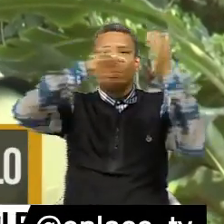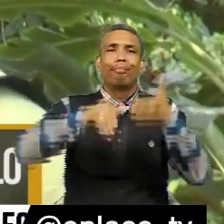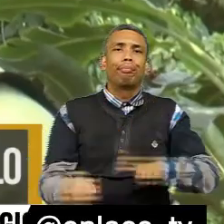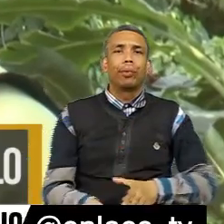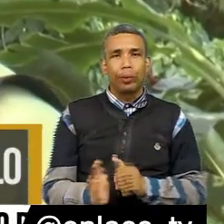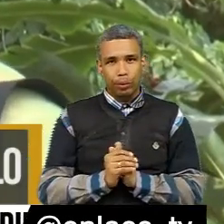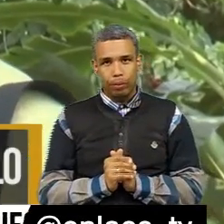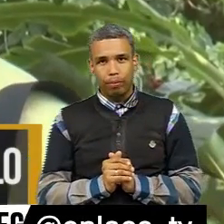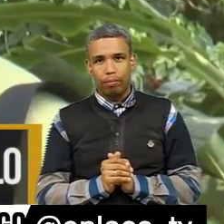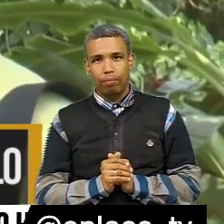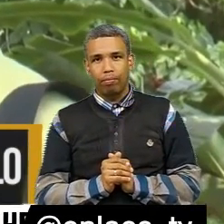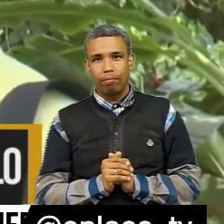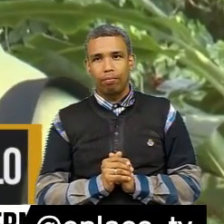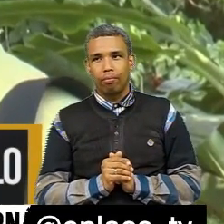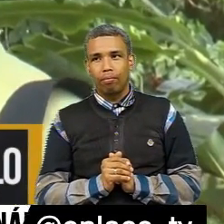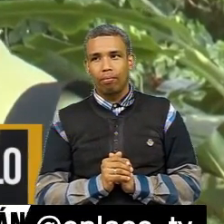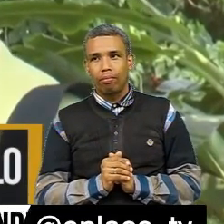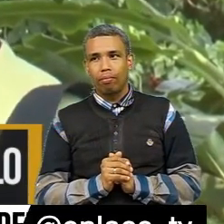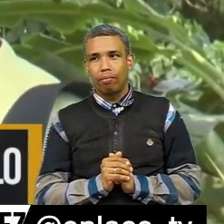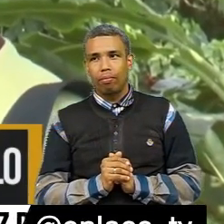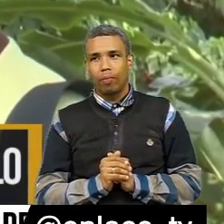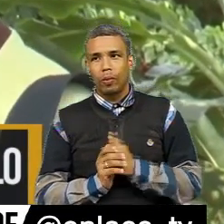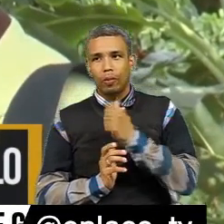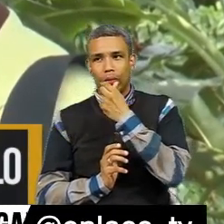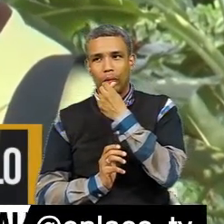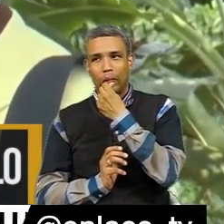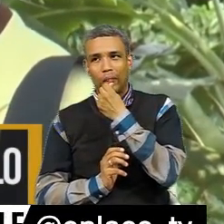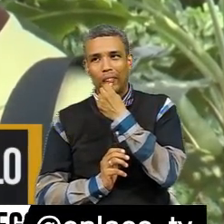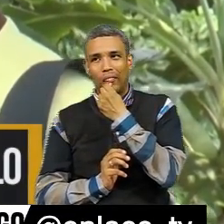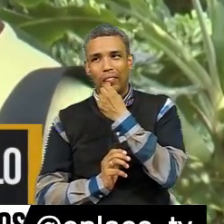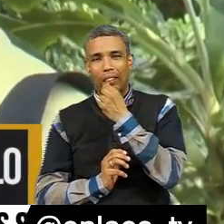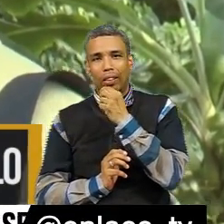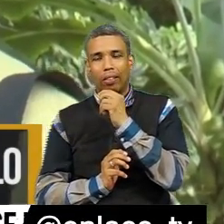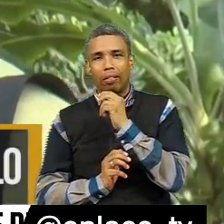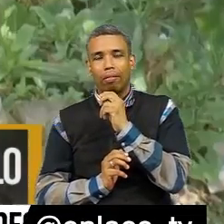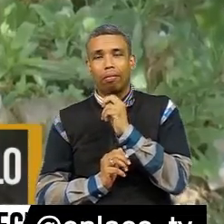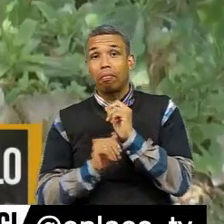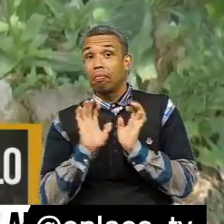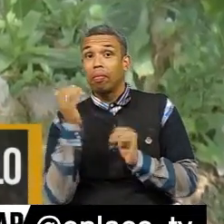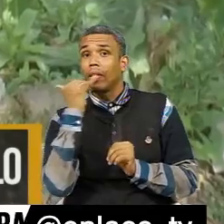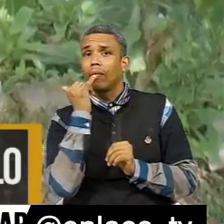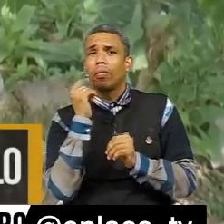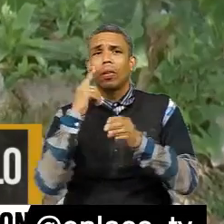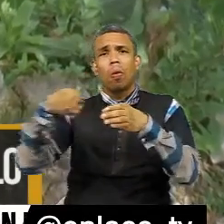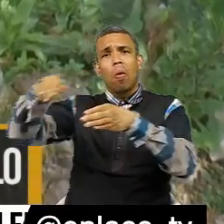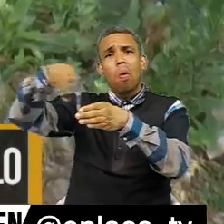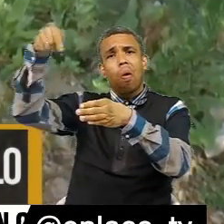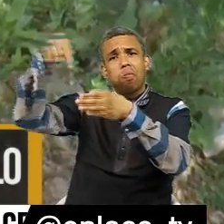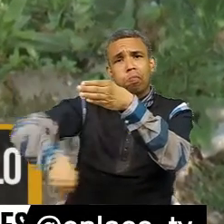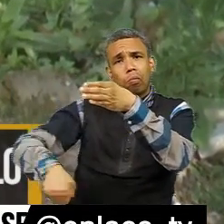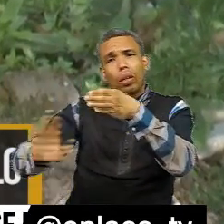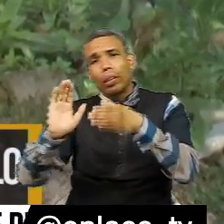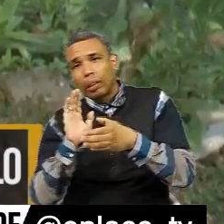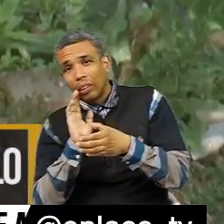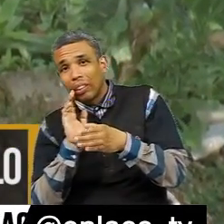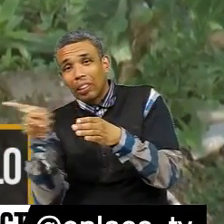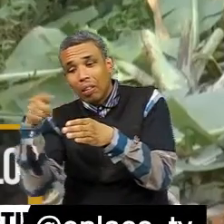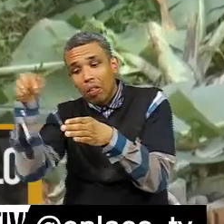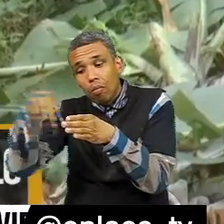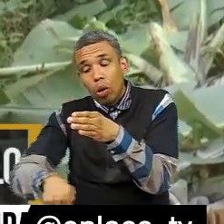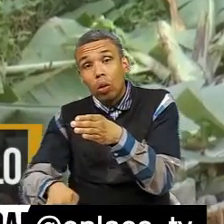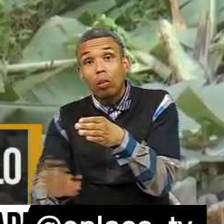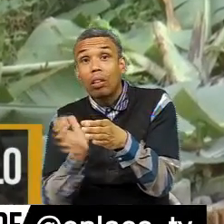loba, el señor la estaba buscando y búsquela, y vamos a ver que la perrita estaba en un hueco de esos. Entonces, como se fue ese animal, se